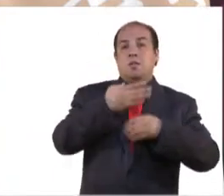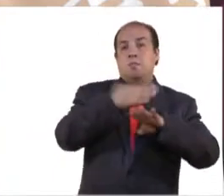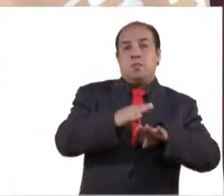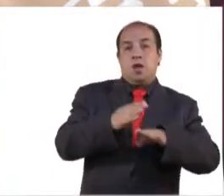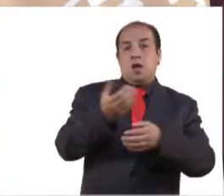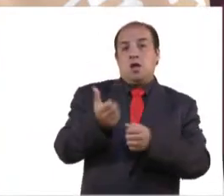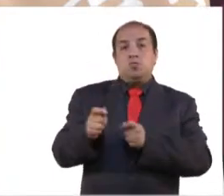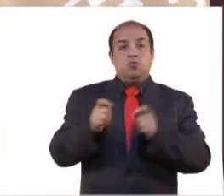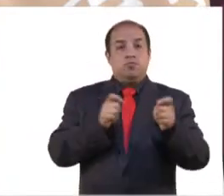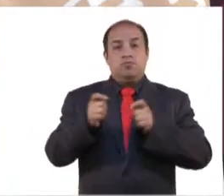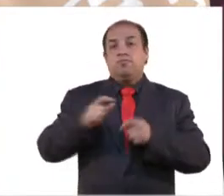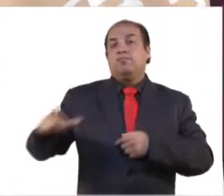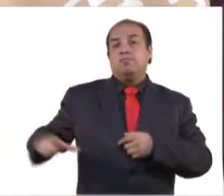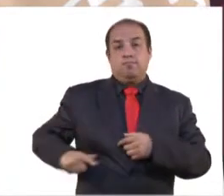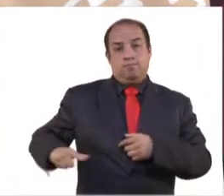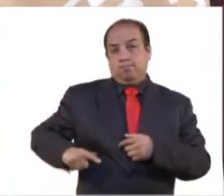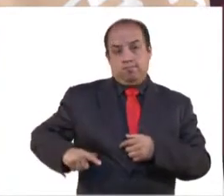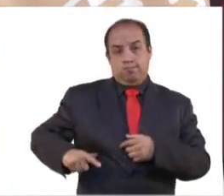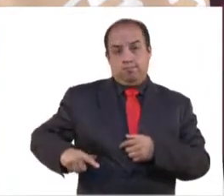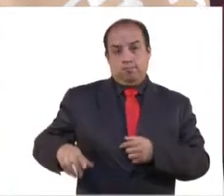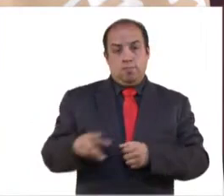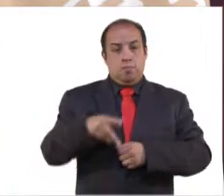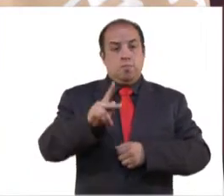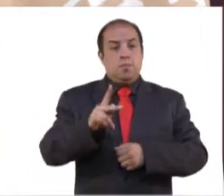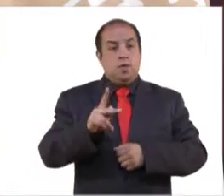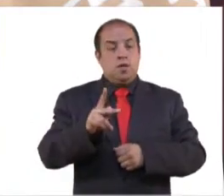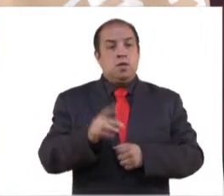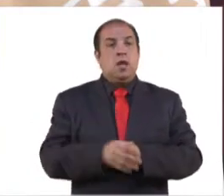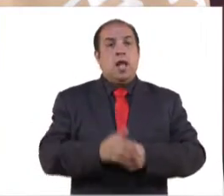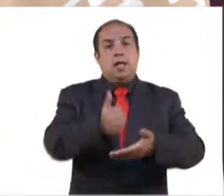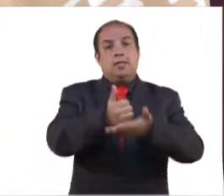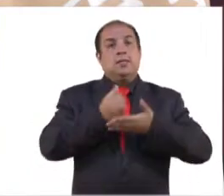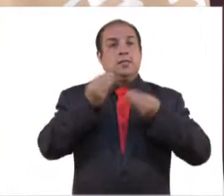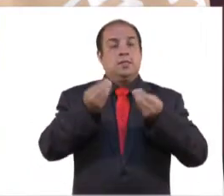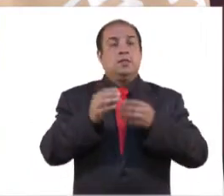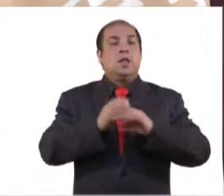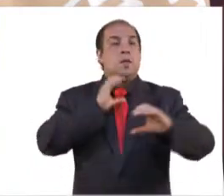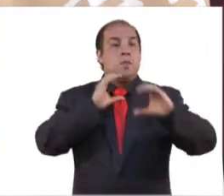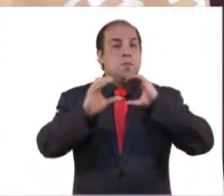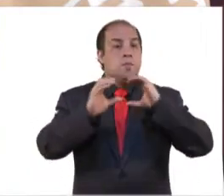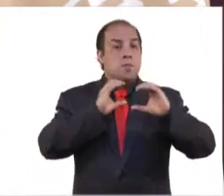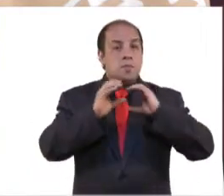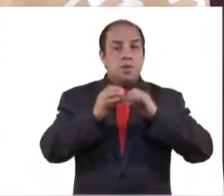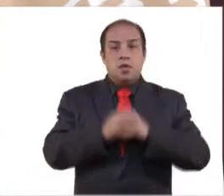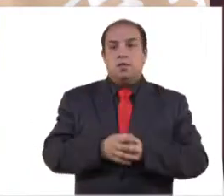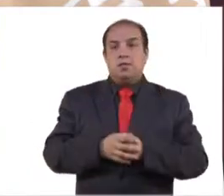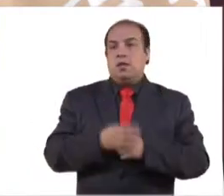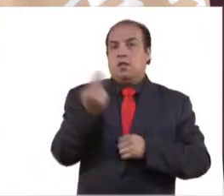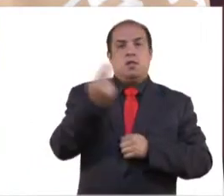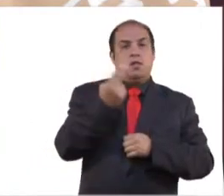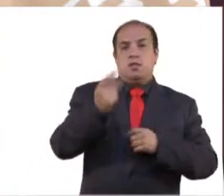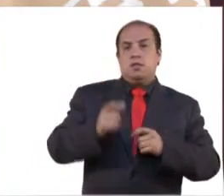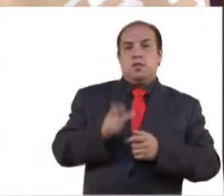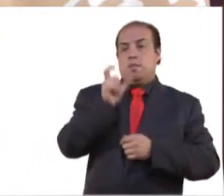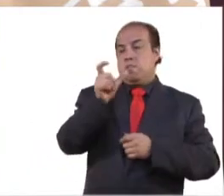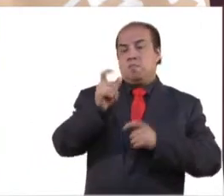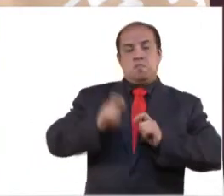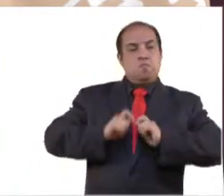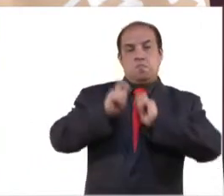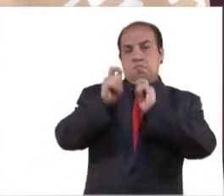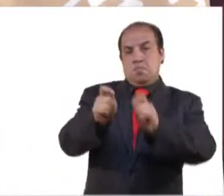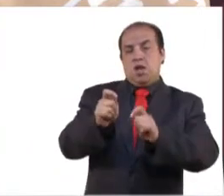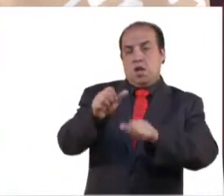del gobierno. Pero en todo caso, nos ayudarían mucho si la comunicación es que no la deben entregar